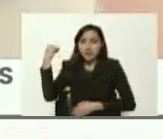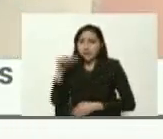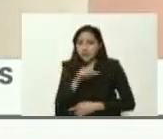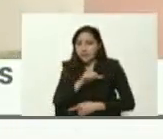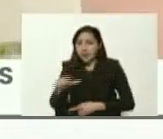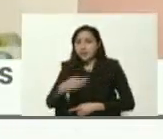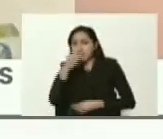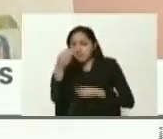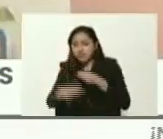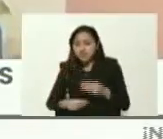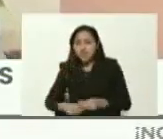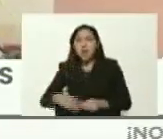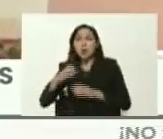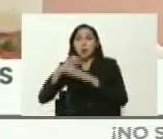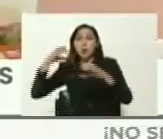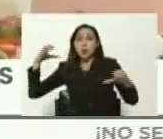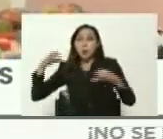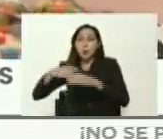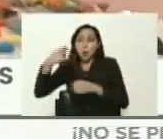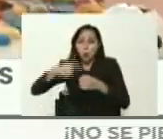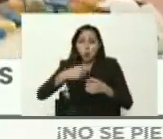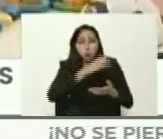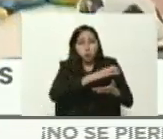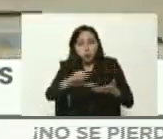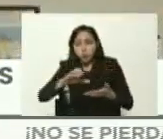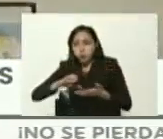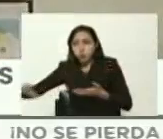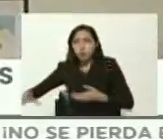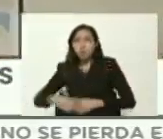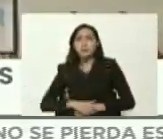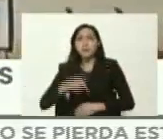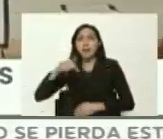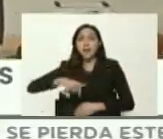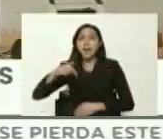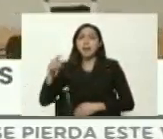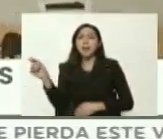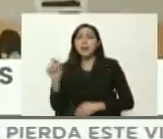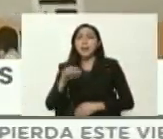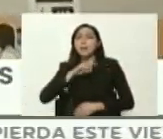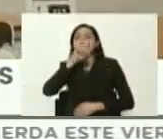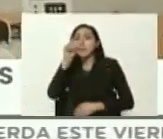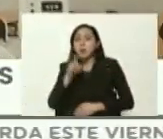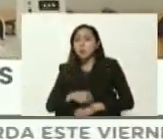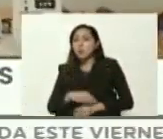dotó de un camión nuevo de distribución. Este mes volvimos a preguntarle